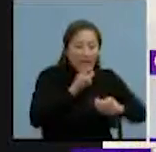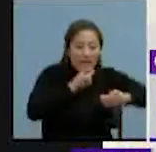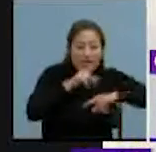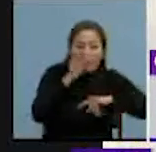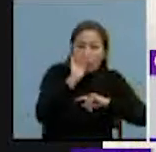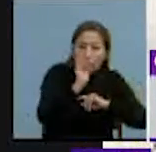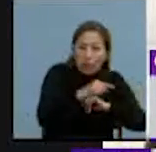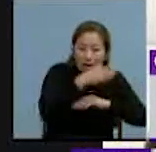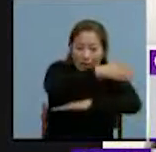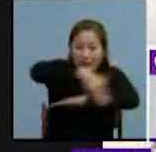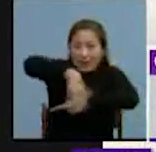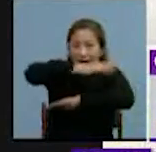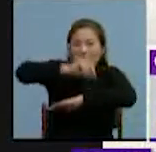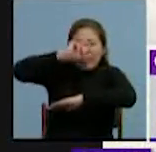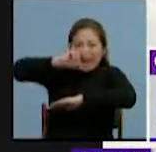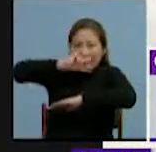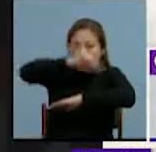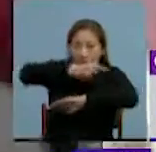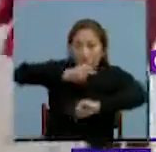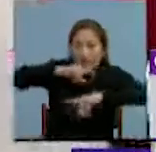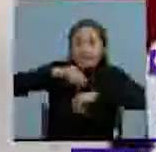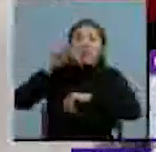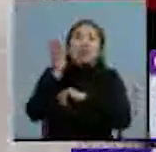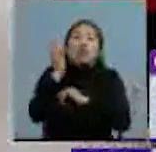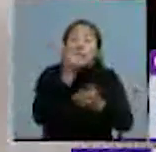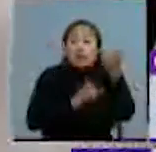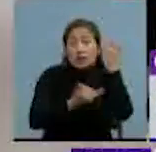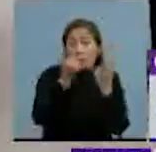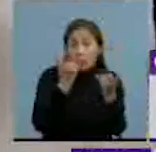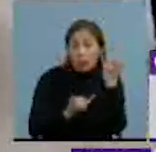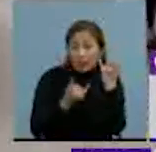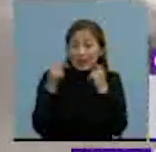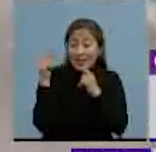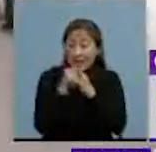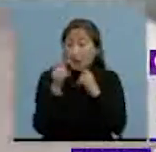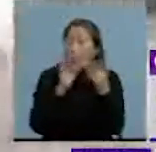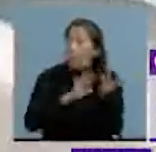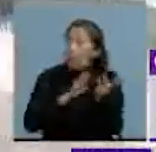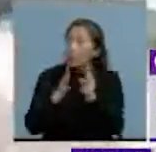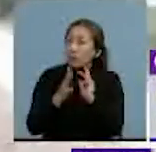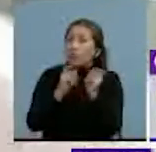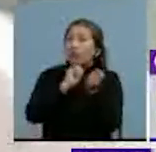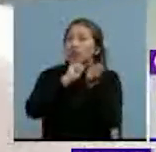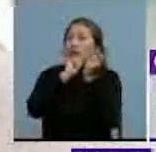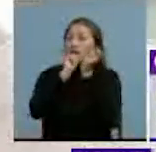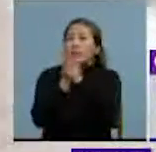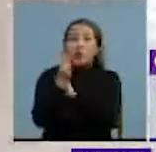todavía en calle Belgrano, que nos informaban que ellos aproximadamente están cambiando